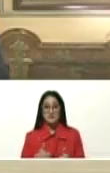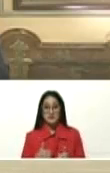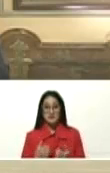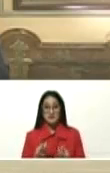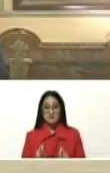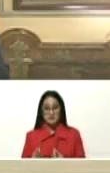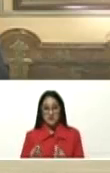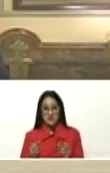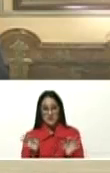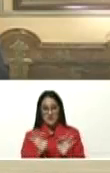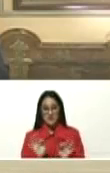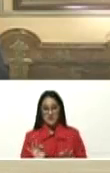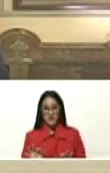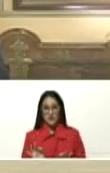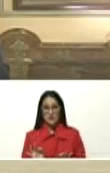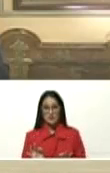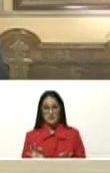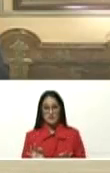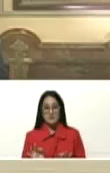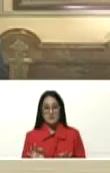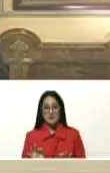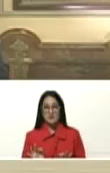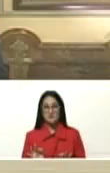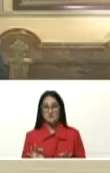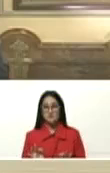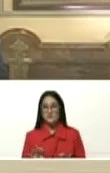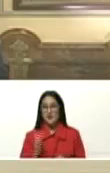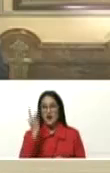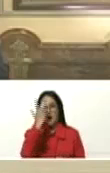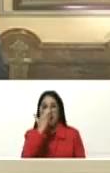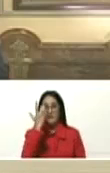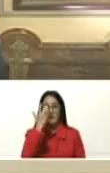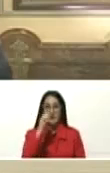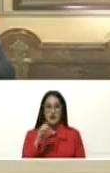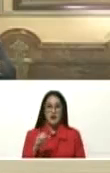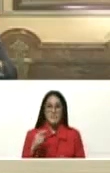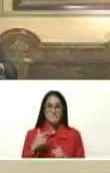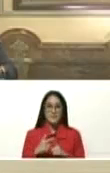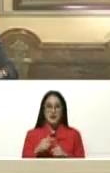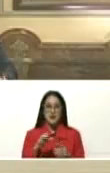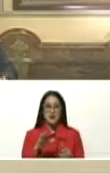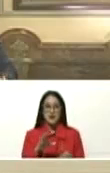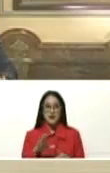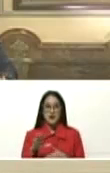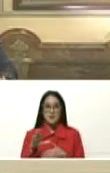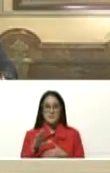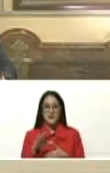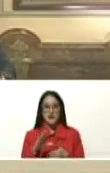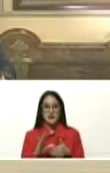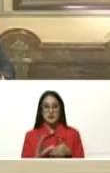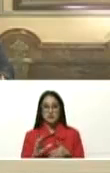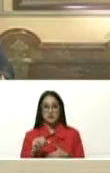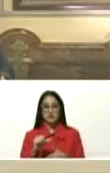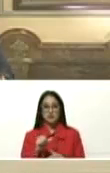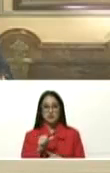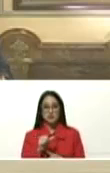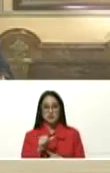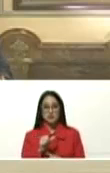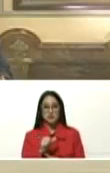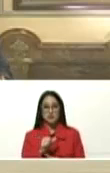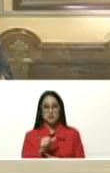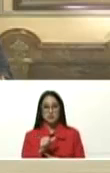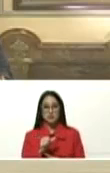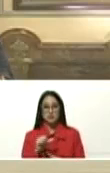los mecanismos de cumbres entre África y América del Sur otra vez. Tres cumbres históricas se